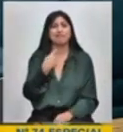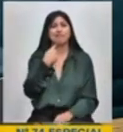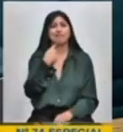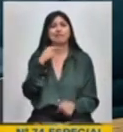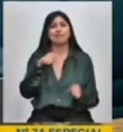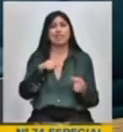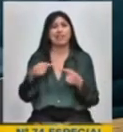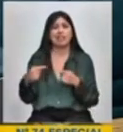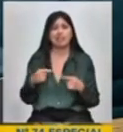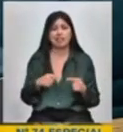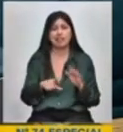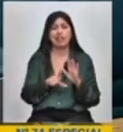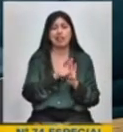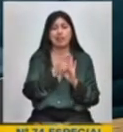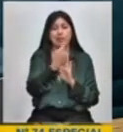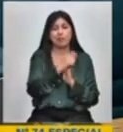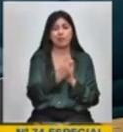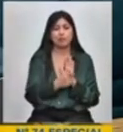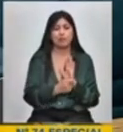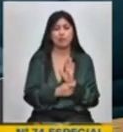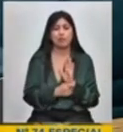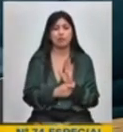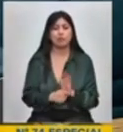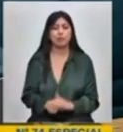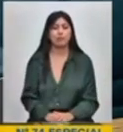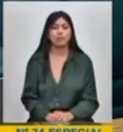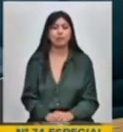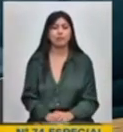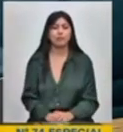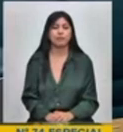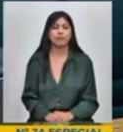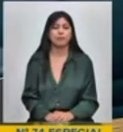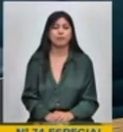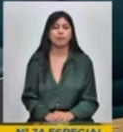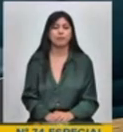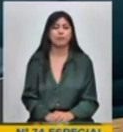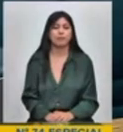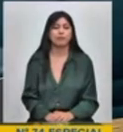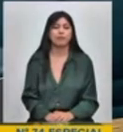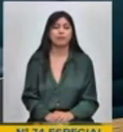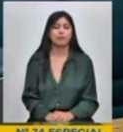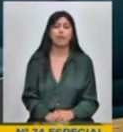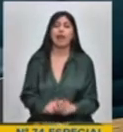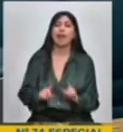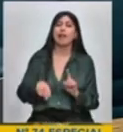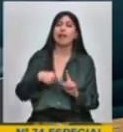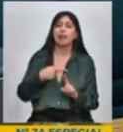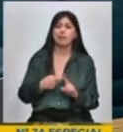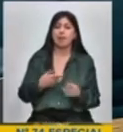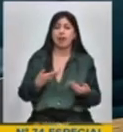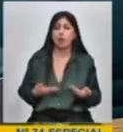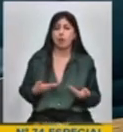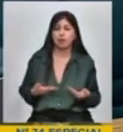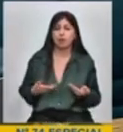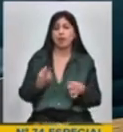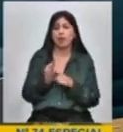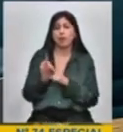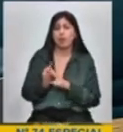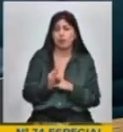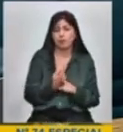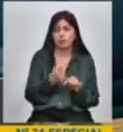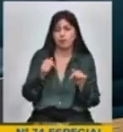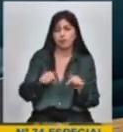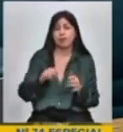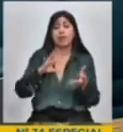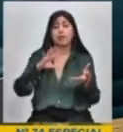en la discusión de la ley de presupuesto, presidente. En paralelo a lo que hoy día estamos discutiendo acá, en